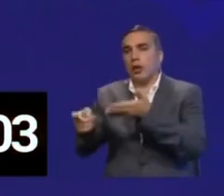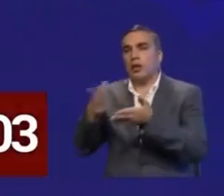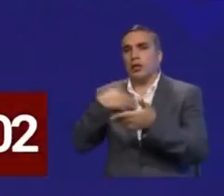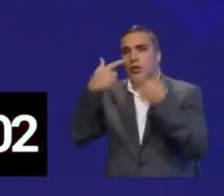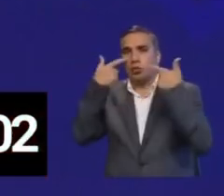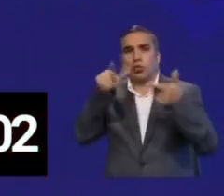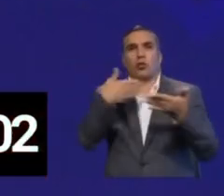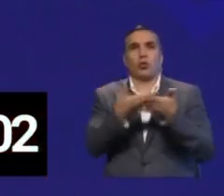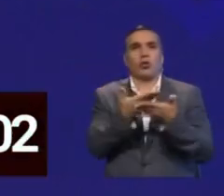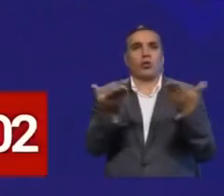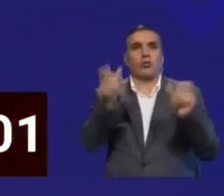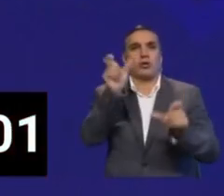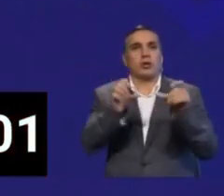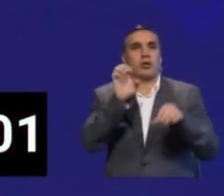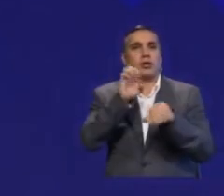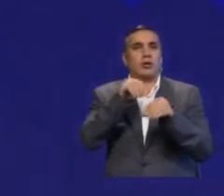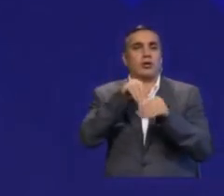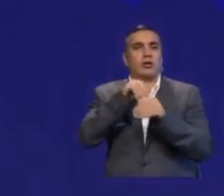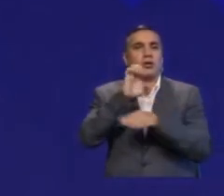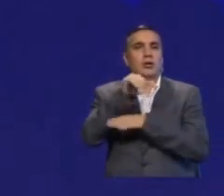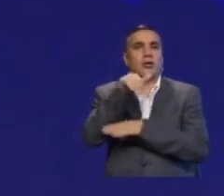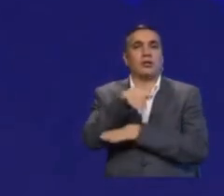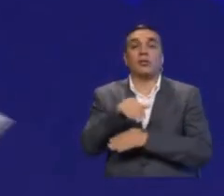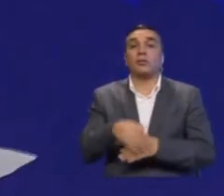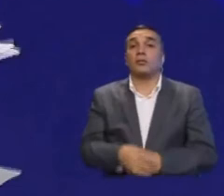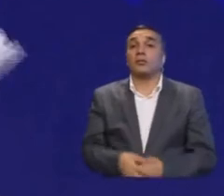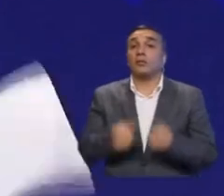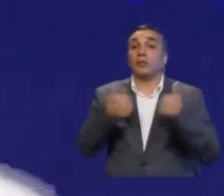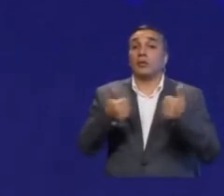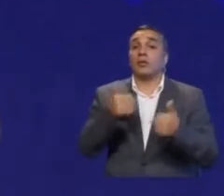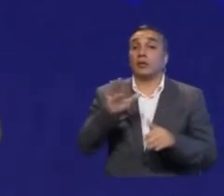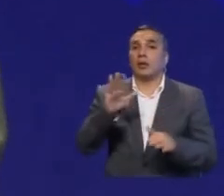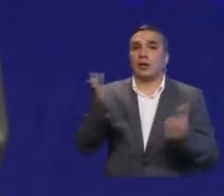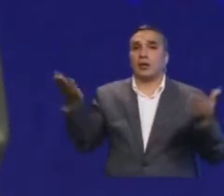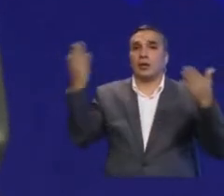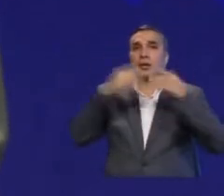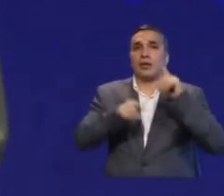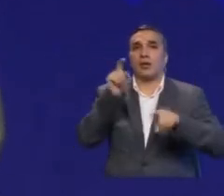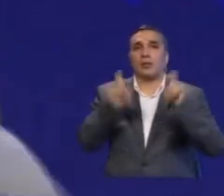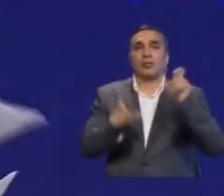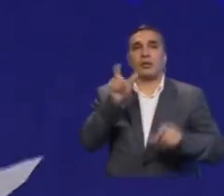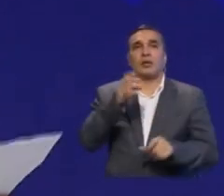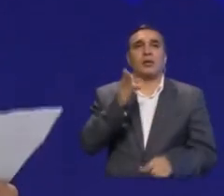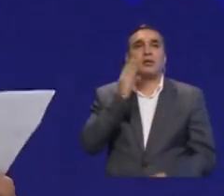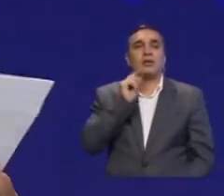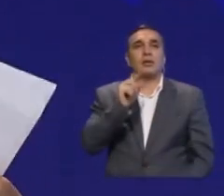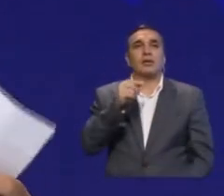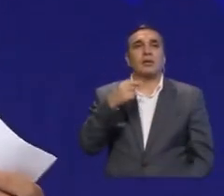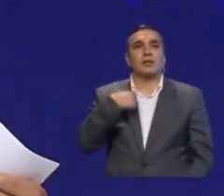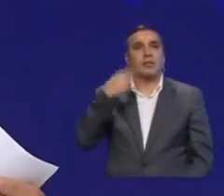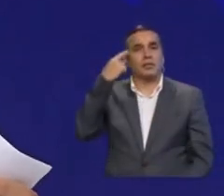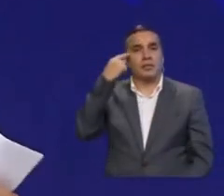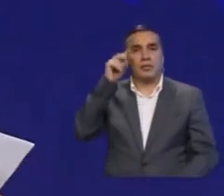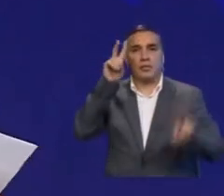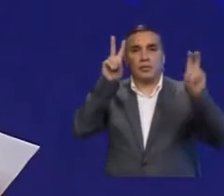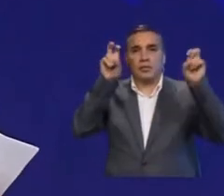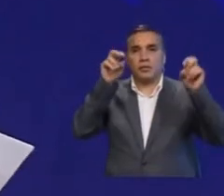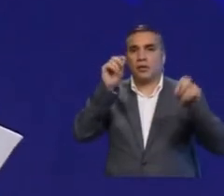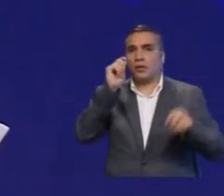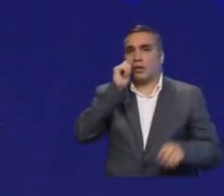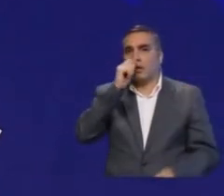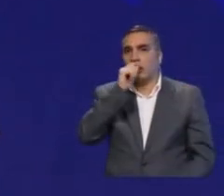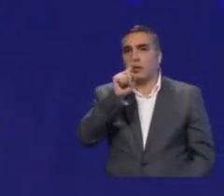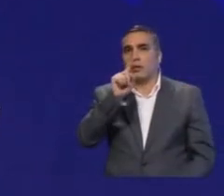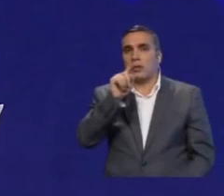de los ecuatorianos. Candidato Carrasco, con usted vamos a concluir. Algunas personas, expertos incluso, piensan que la tabla de drogas es invitar